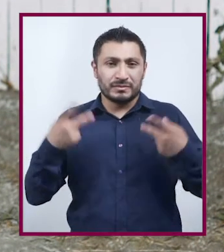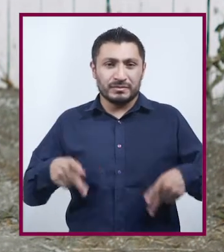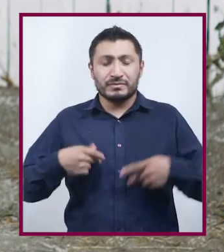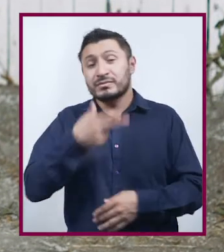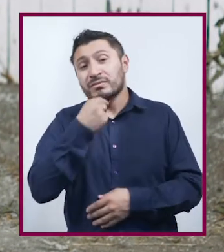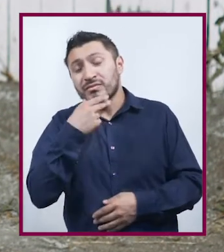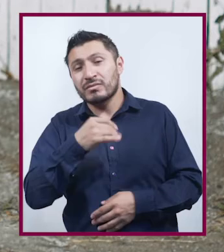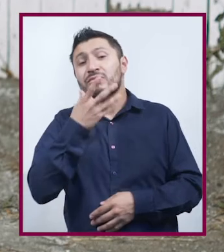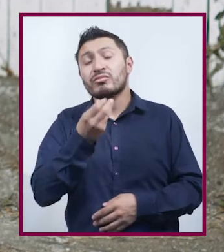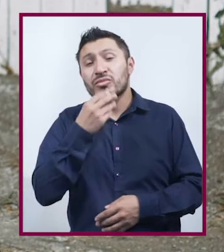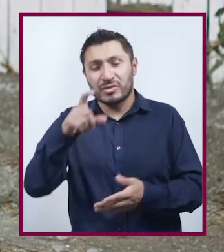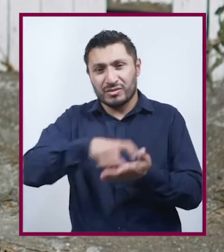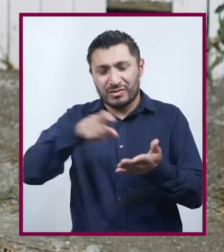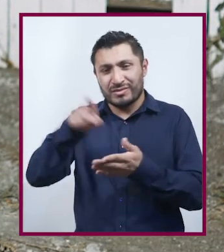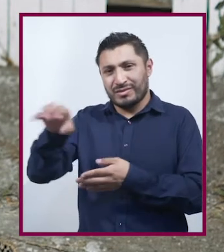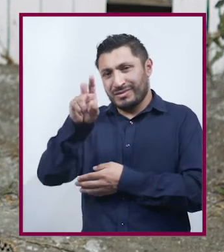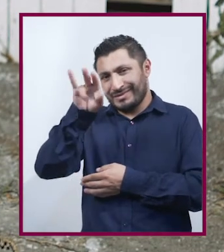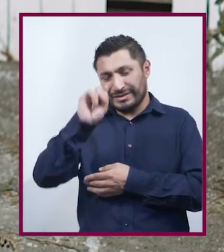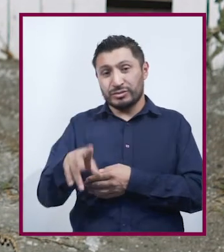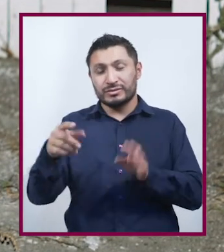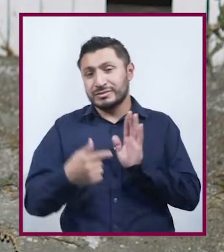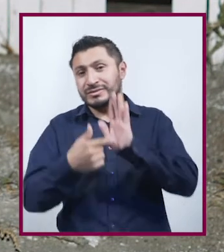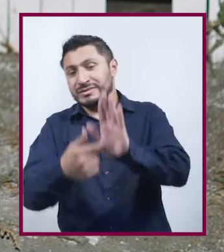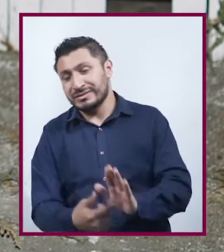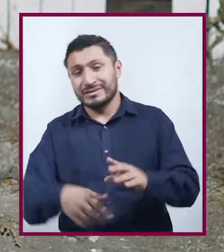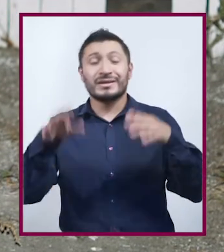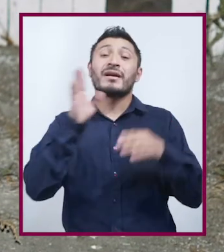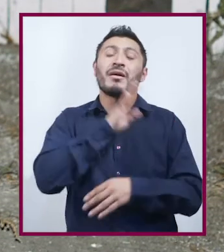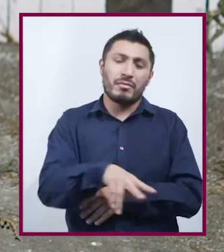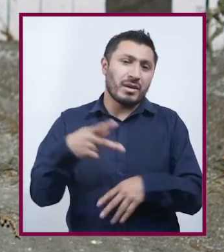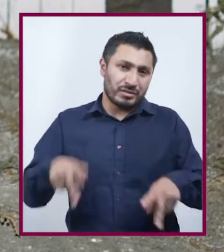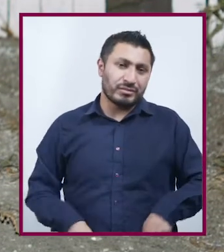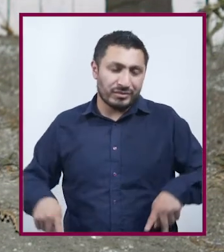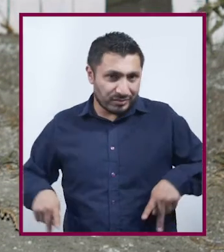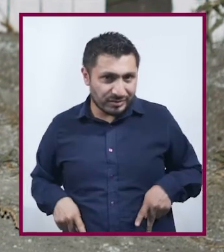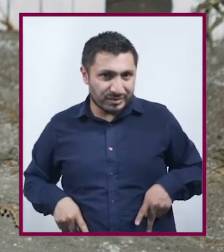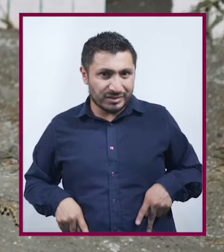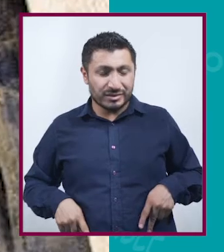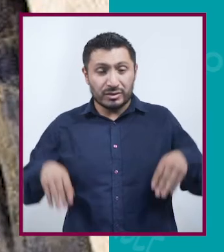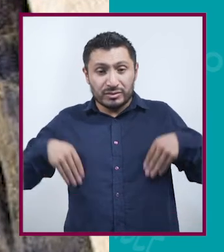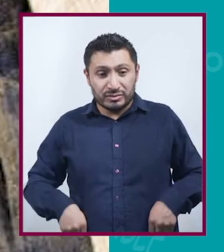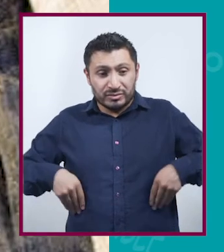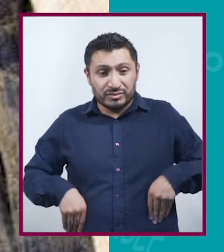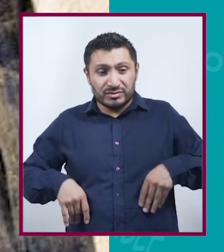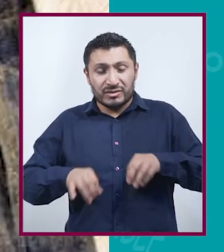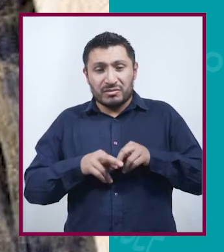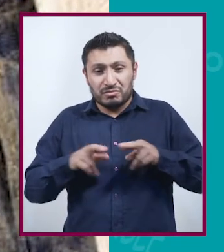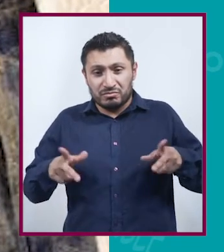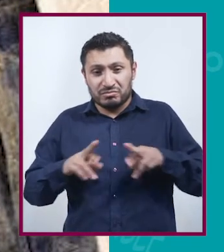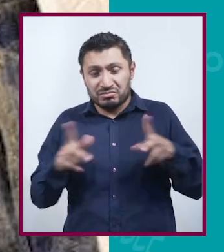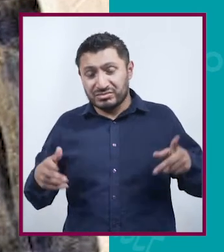compraba frecuentemente prendas a Strauss, le mostró a este el inconveniente que presentaban sus pantalones. Los bolsillos se descosían